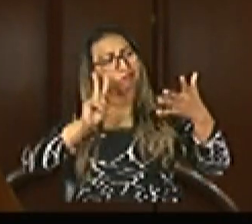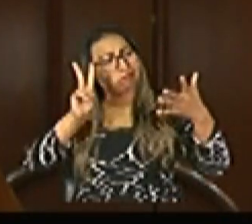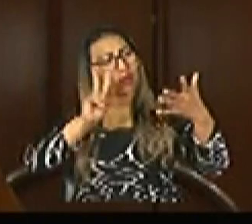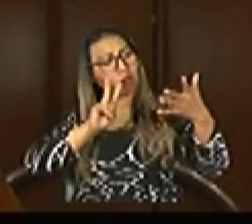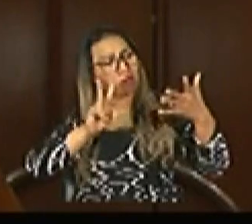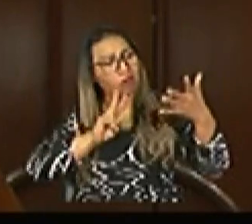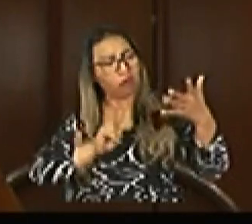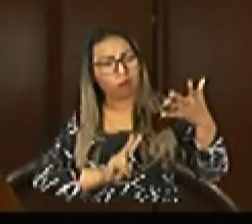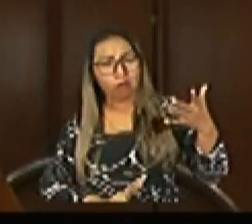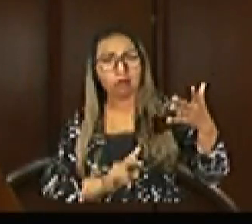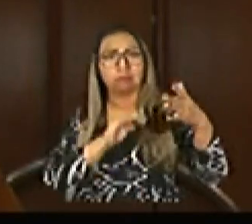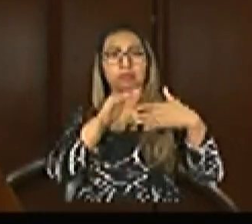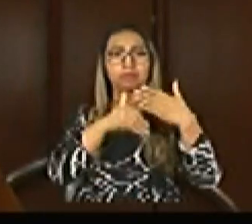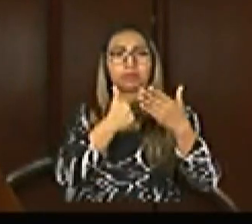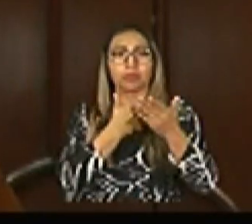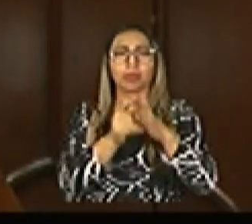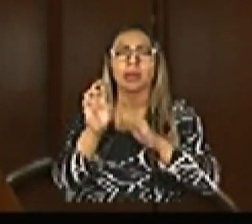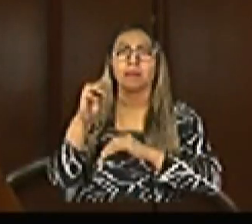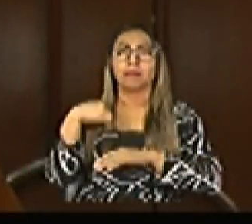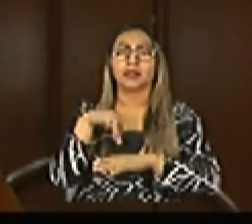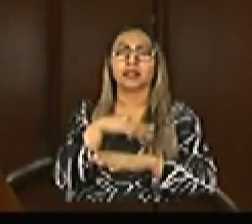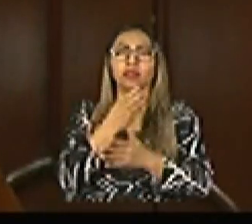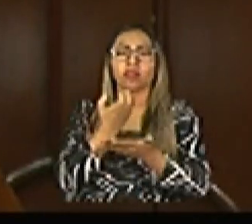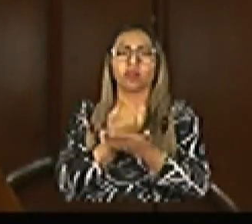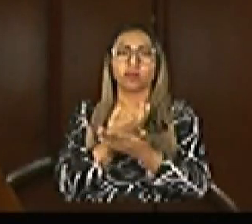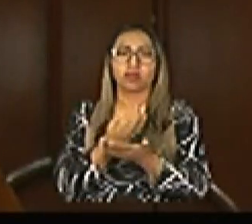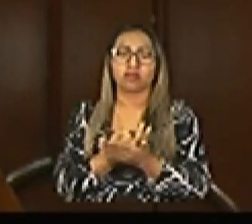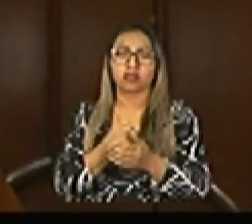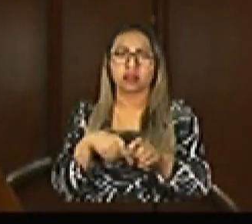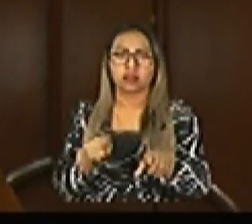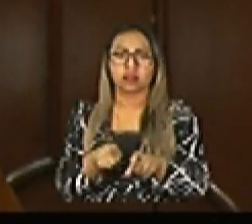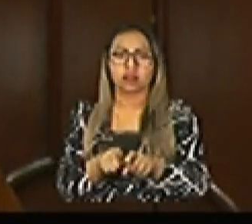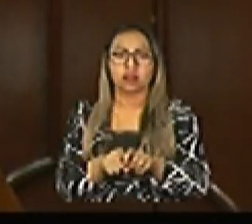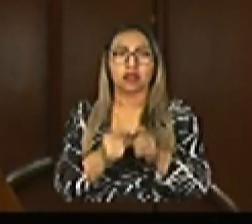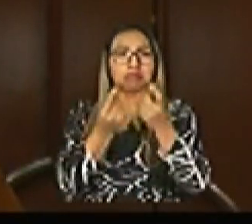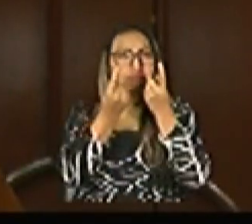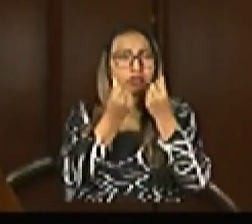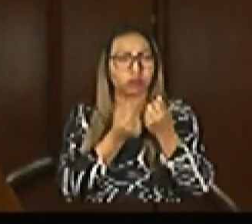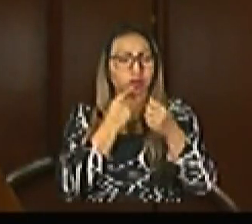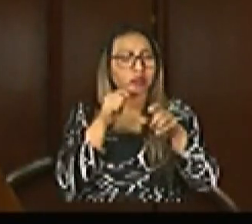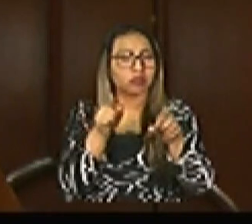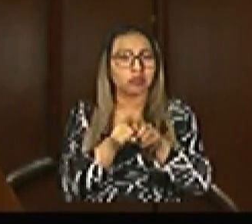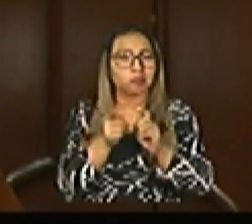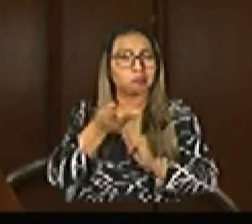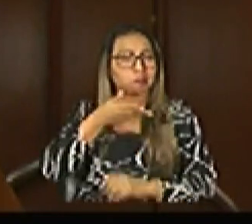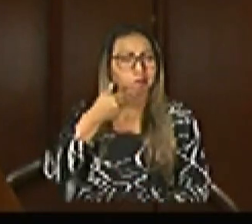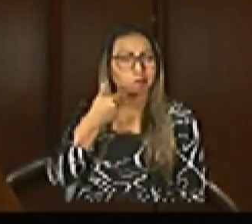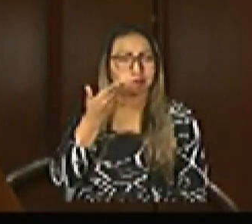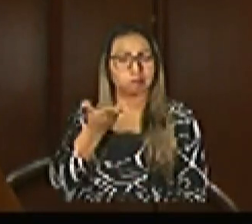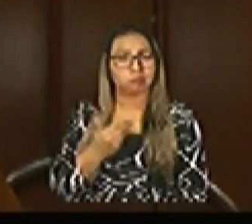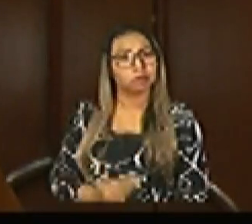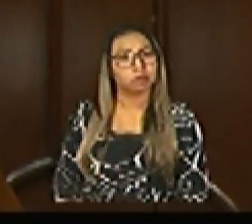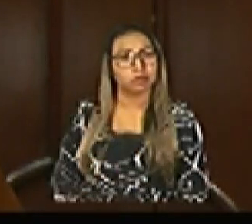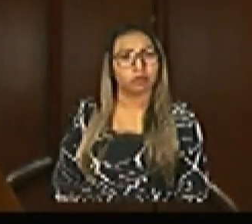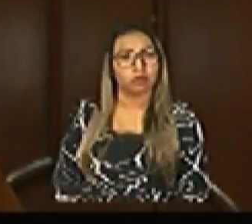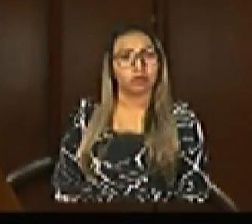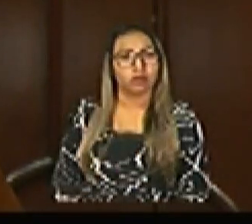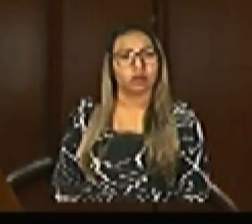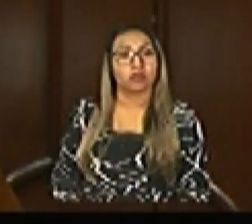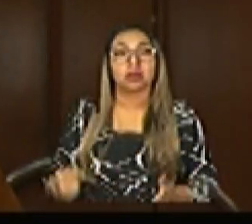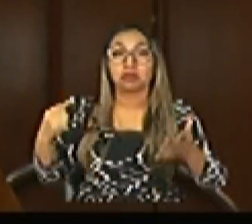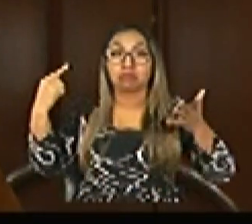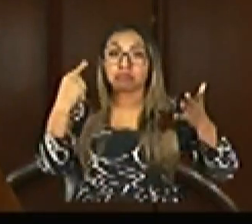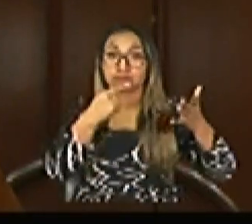análisis por parte del Ministerio de Economía y Finanzas y cuenta con la autorización del Consejo de Gabinete. Dentro del